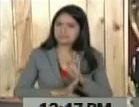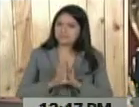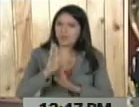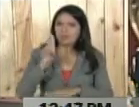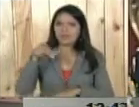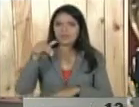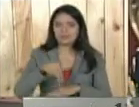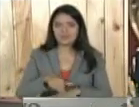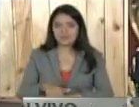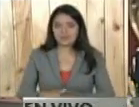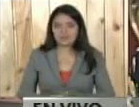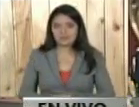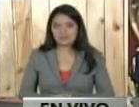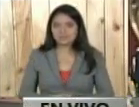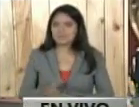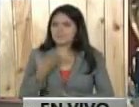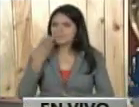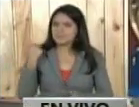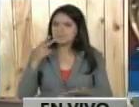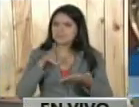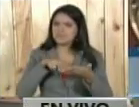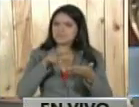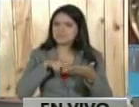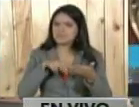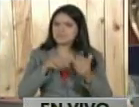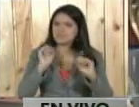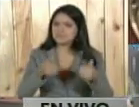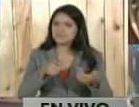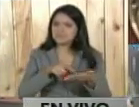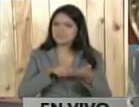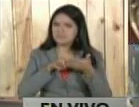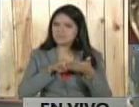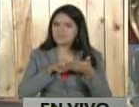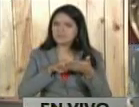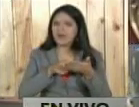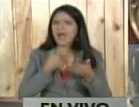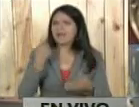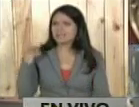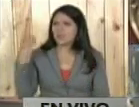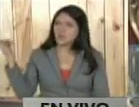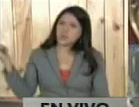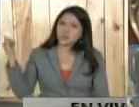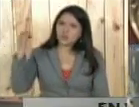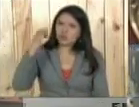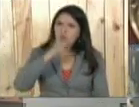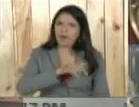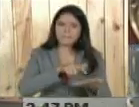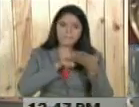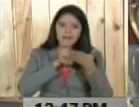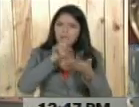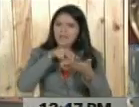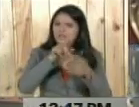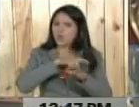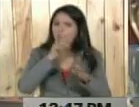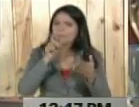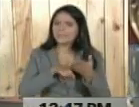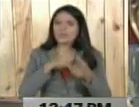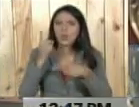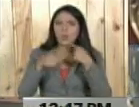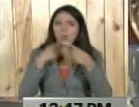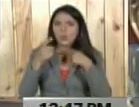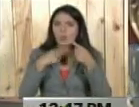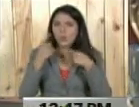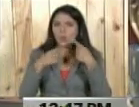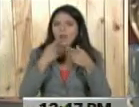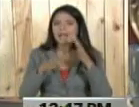nacional. Estaba leyendo en el regreso de Lisboa ayer, me leí completo, me estudié el discurso de